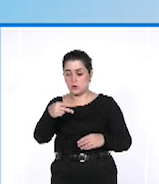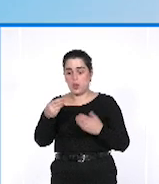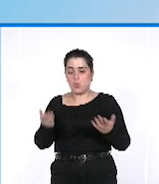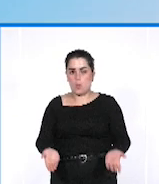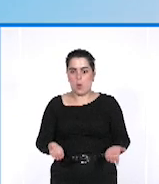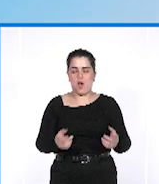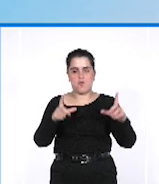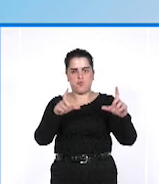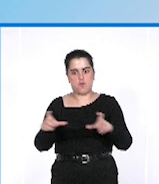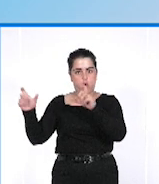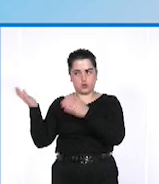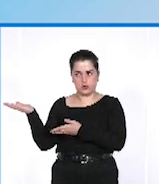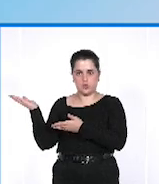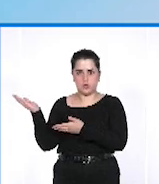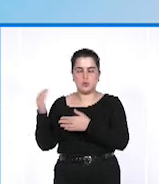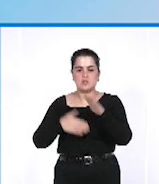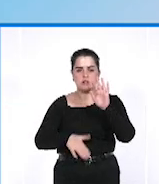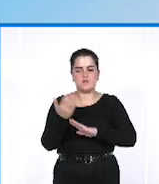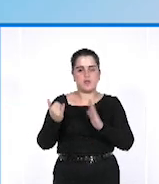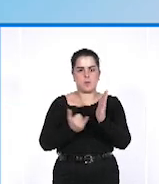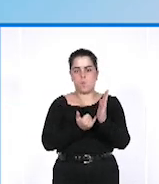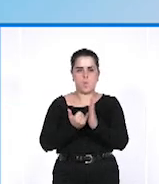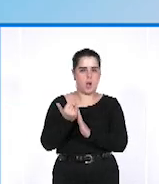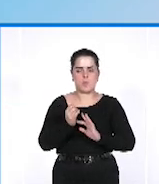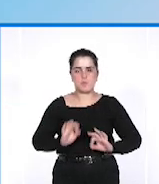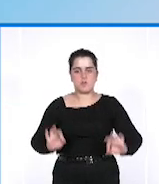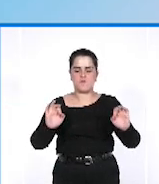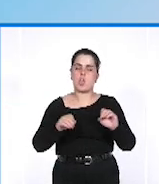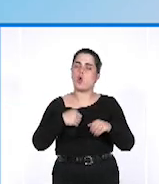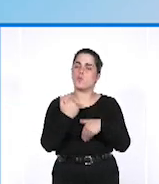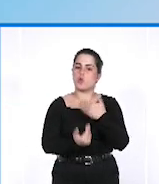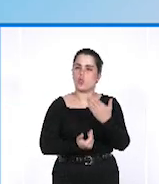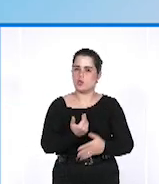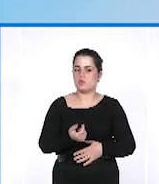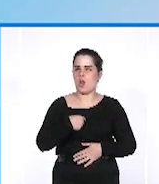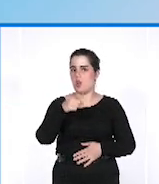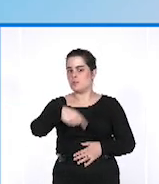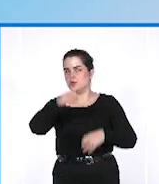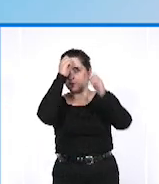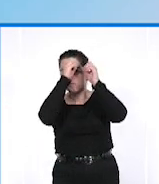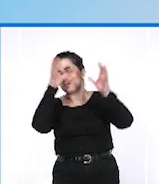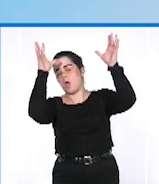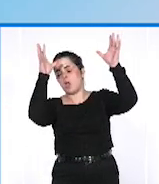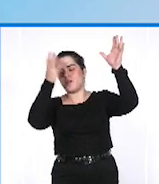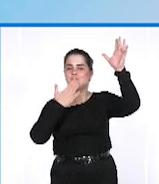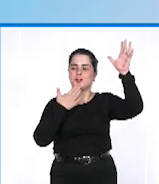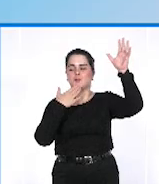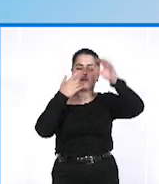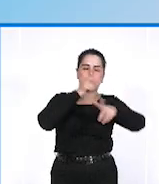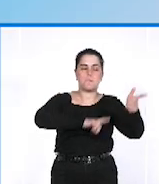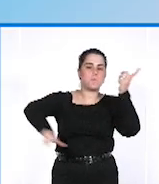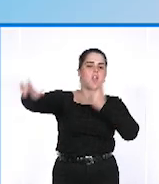tenemos esta foto de aquí que es el el mapa de de procesos y ahora quiero que imaginéis que nos vamos a ir de